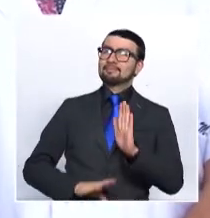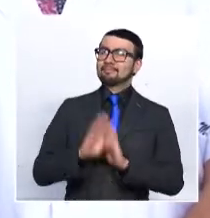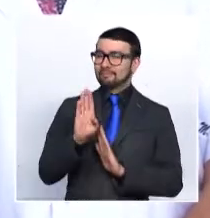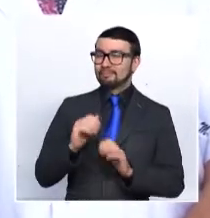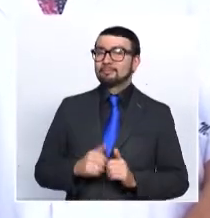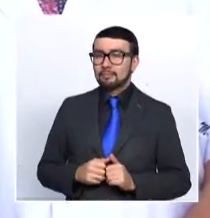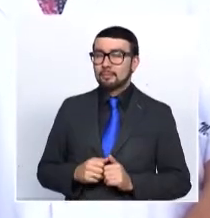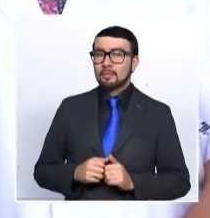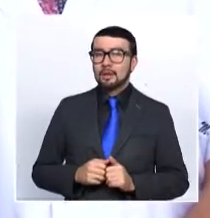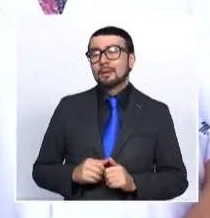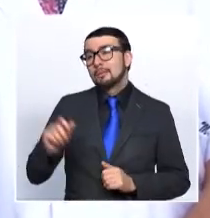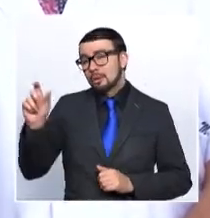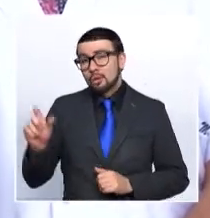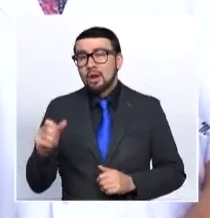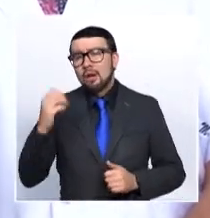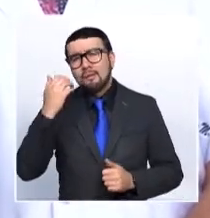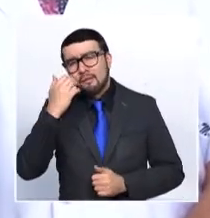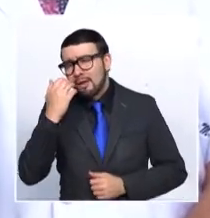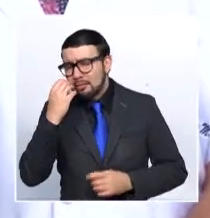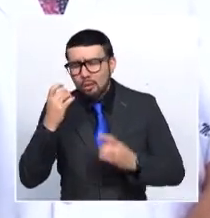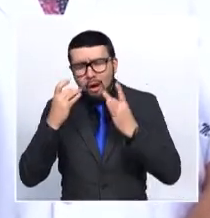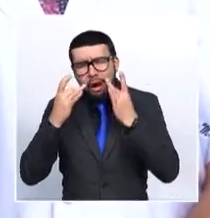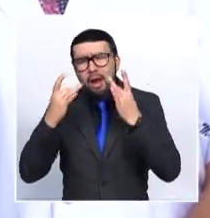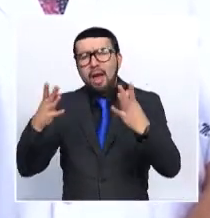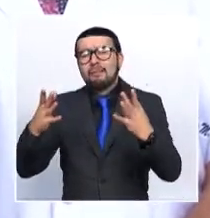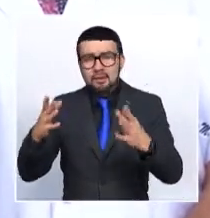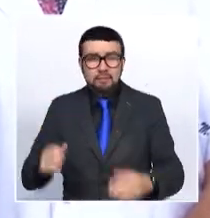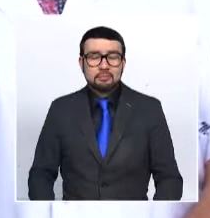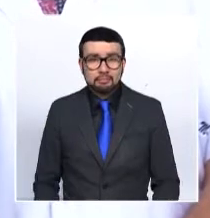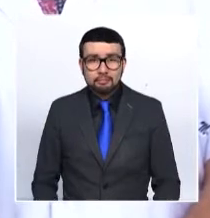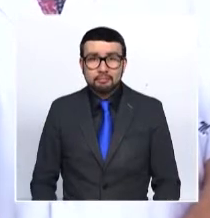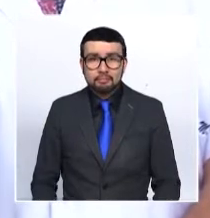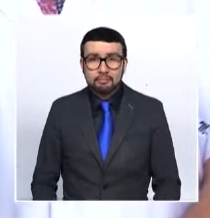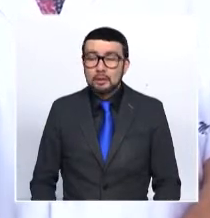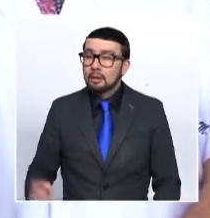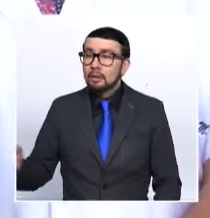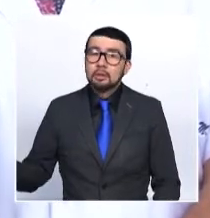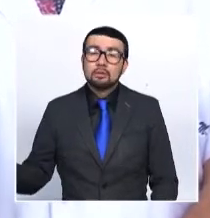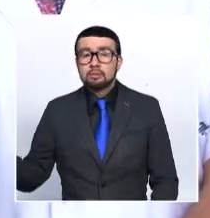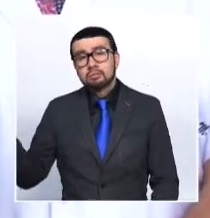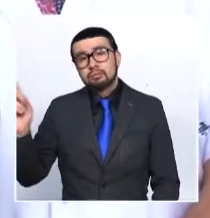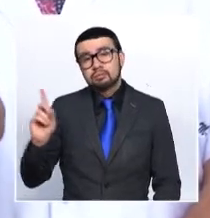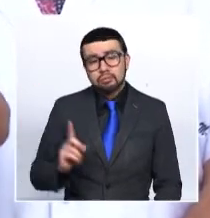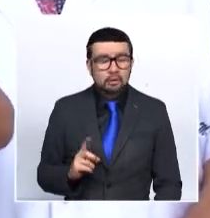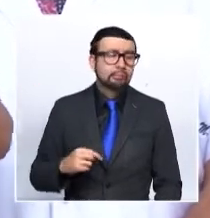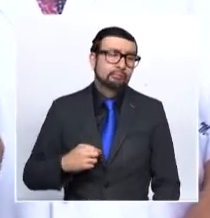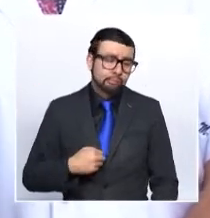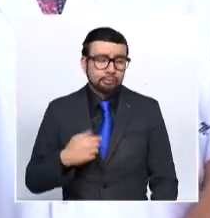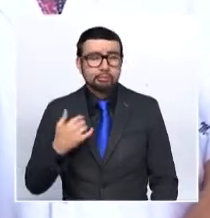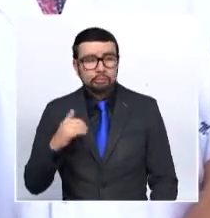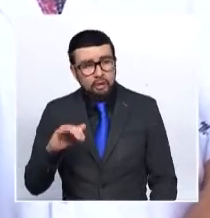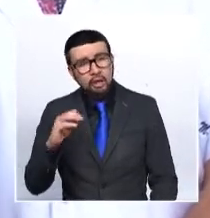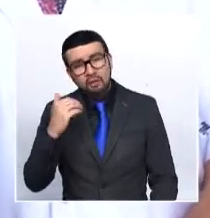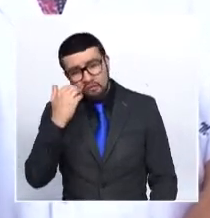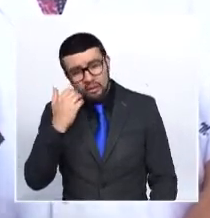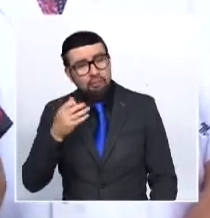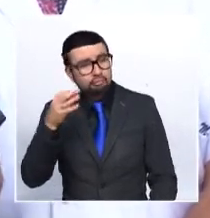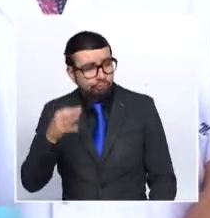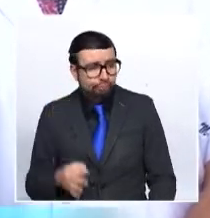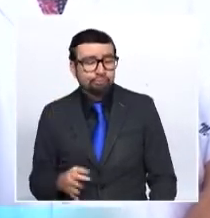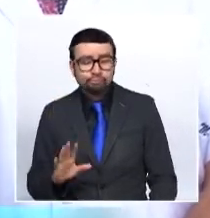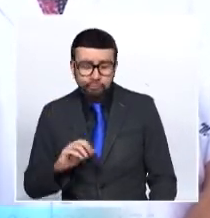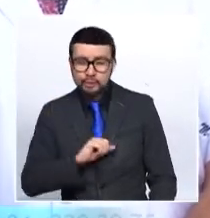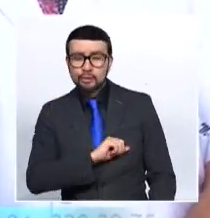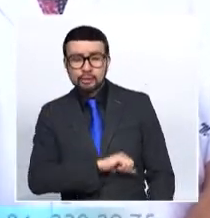algo. No es el paciente que llega ya, por decir algo, a hacerse un diagnóstico para darle, más bien es como una partida de función